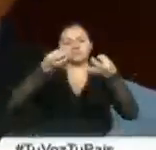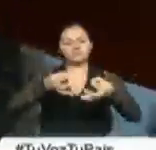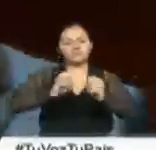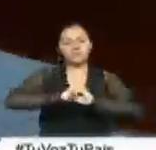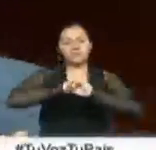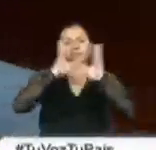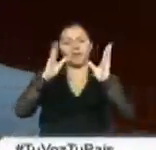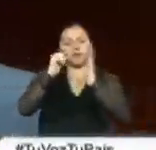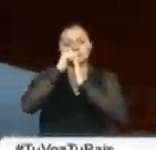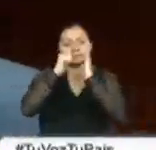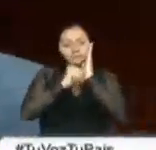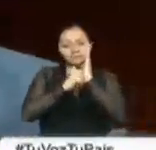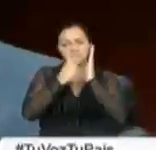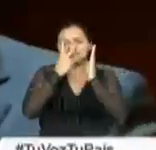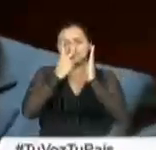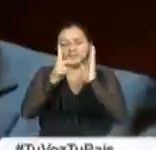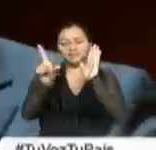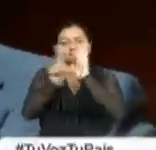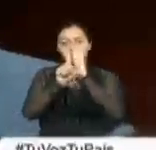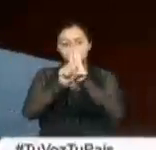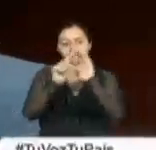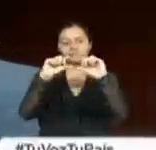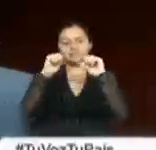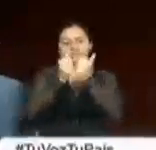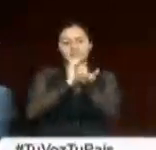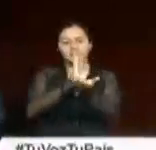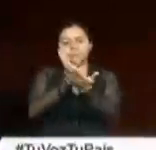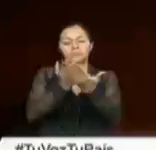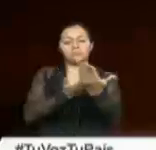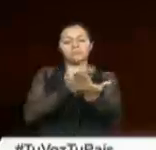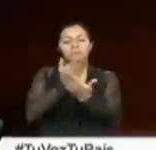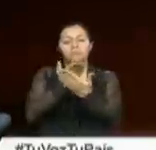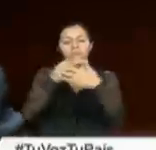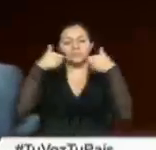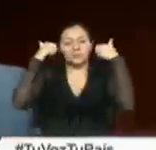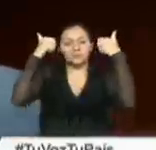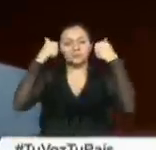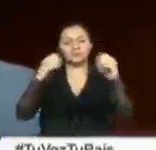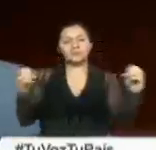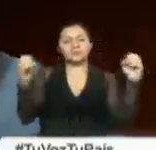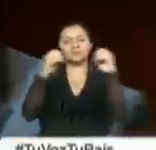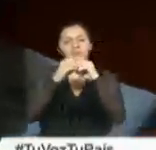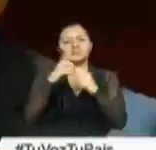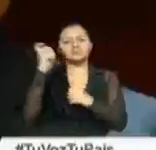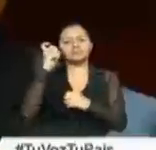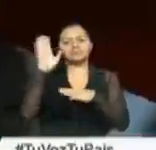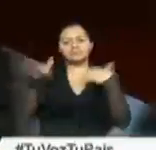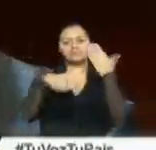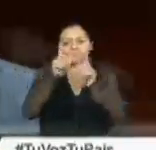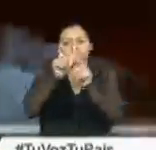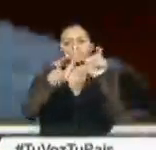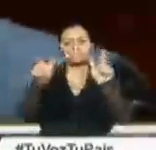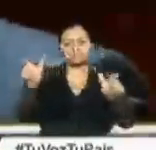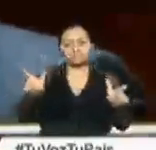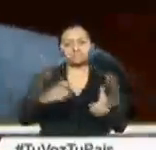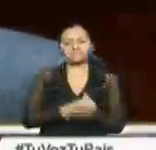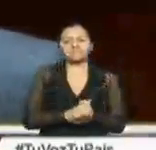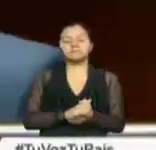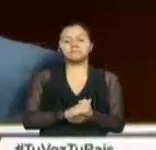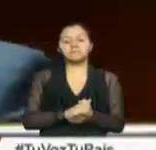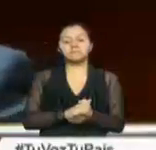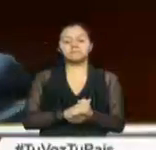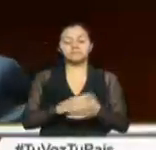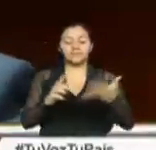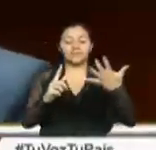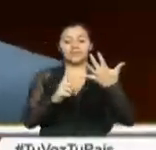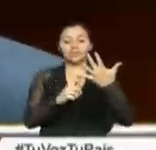agenda legislativa coherente entre las propuestas de campaña y las demandas ciudadanas. Nuestro